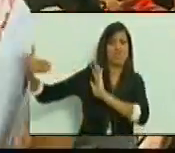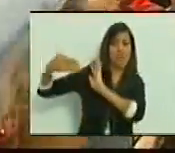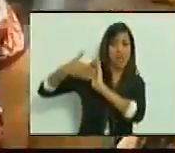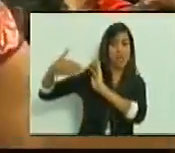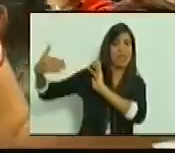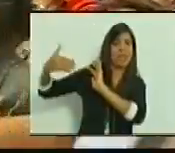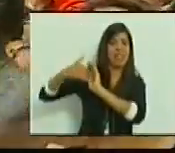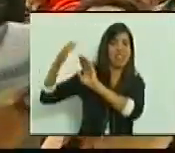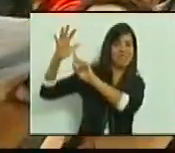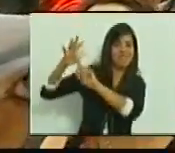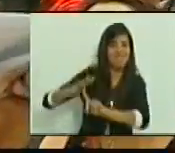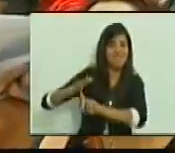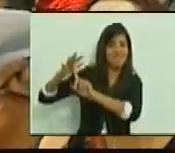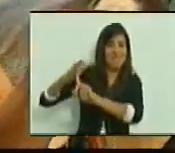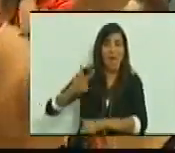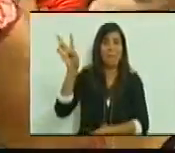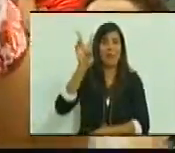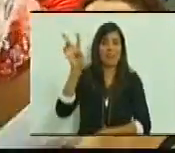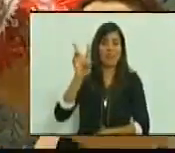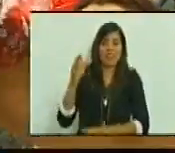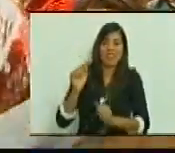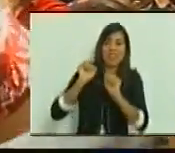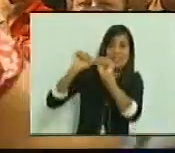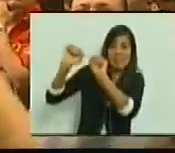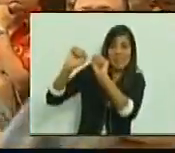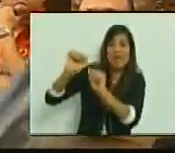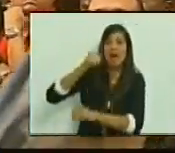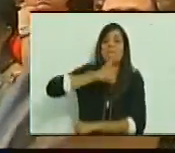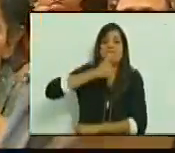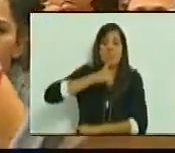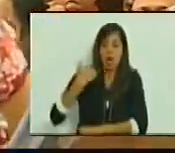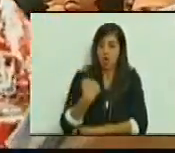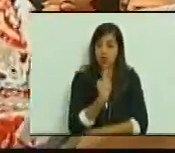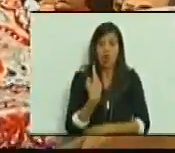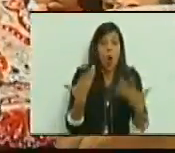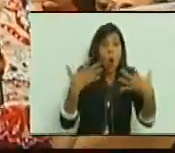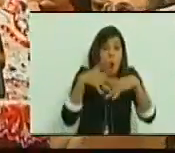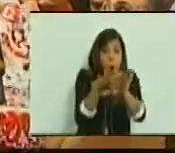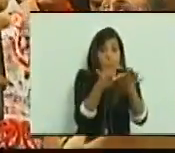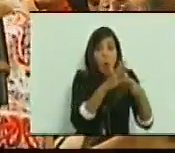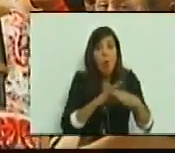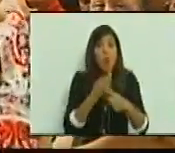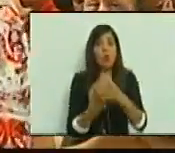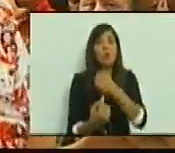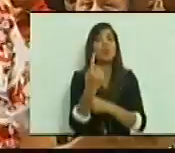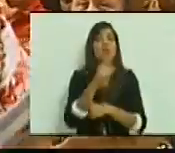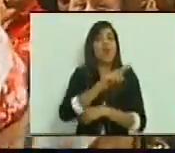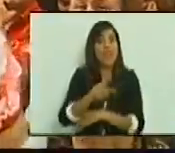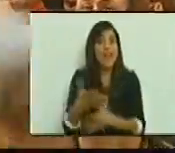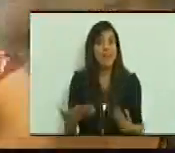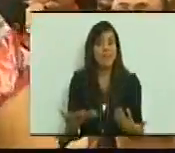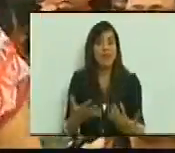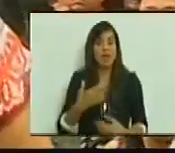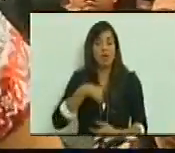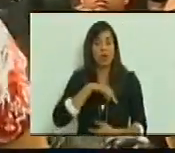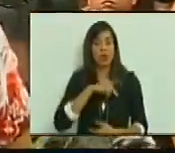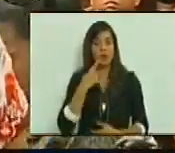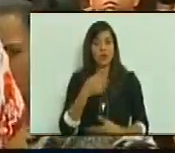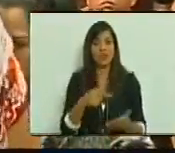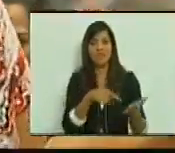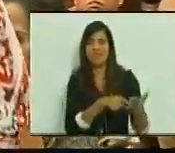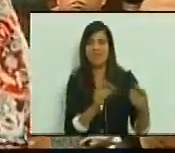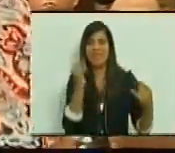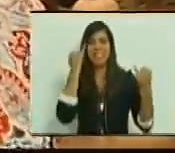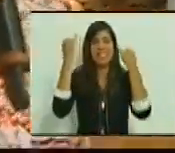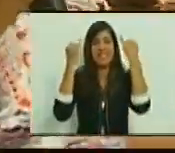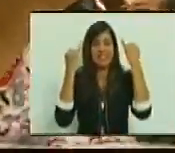hiriendo a la patria, nos permite defendernos en las partes. Bien lo decía el ministro, nosotros le sumábamos eso a la discusión.